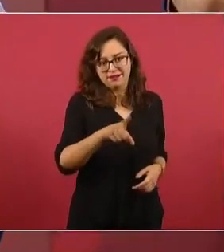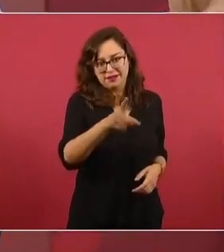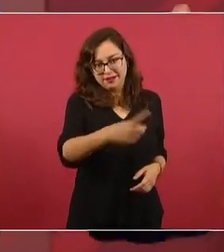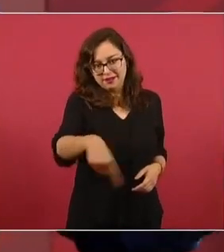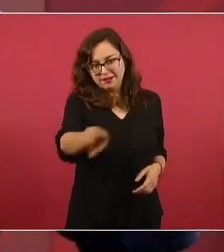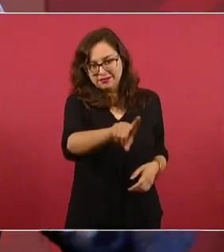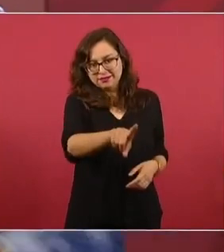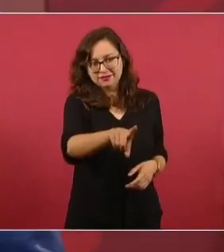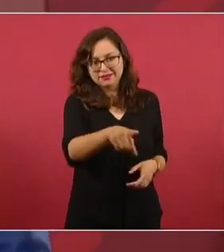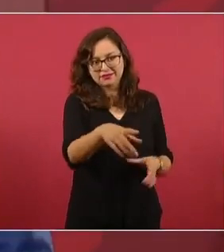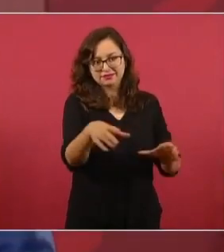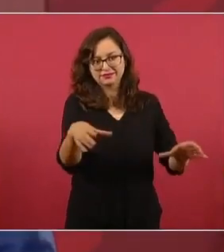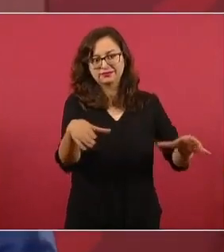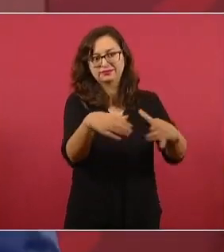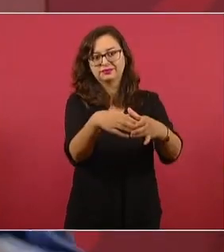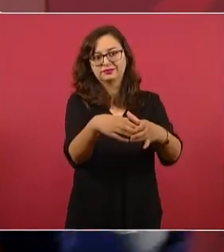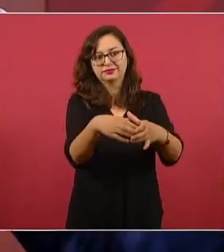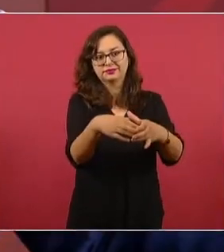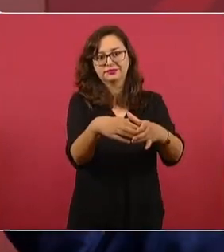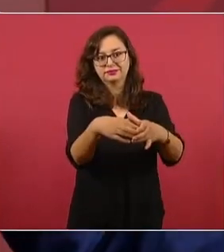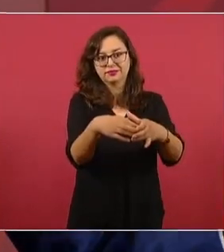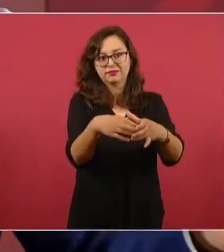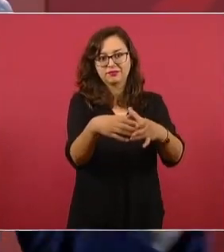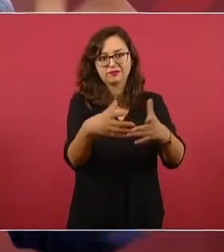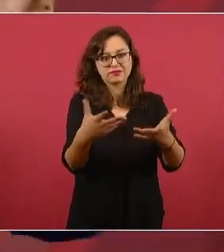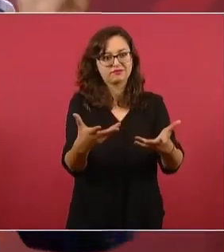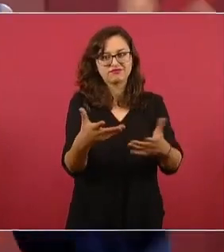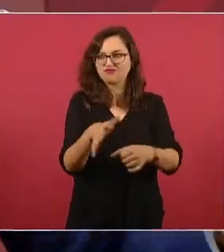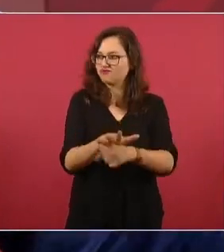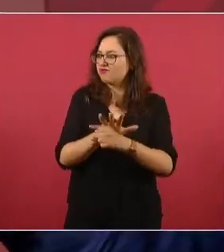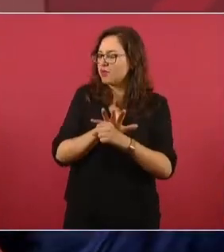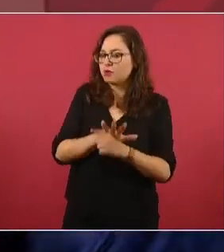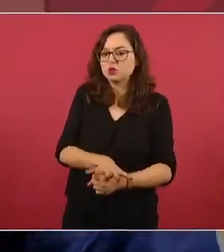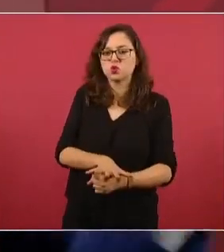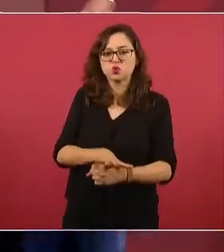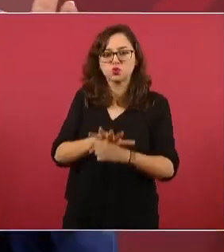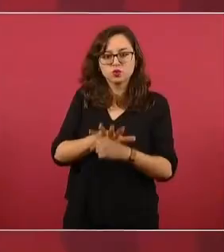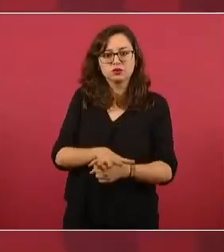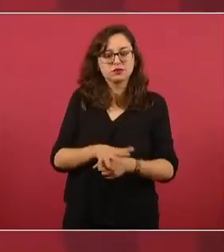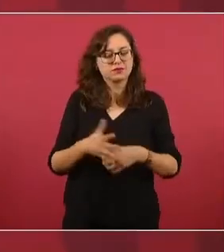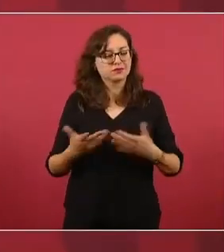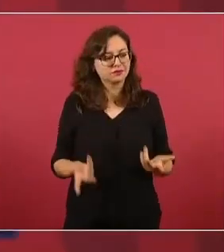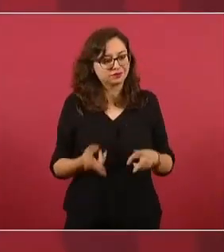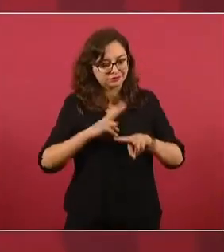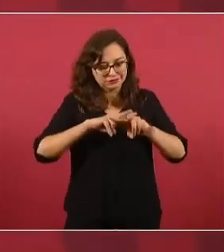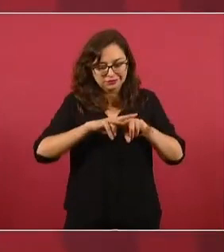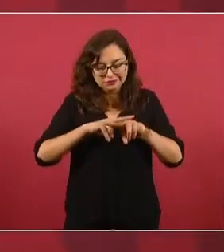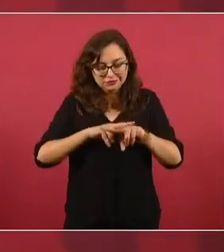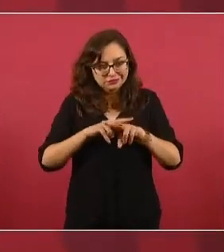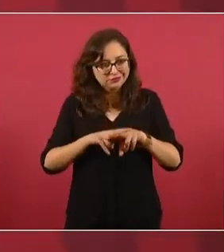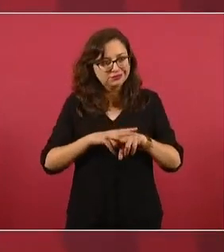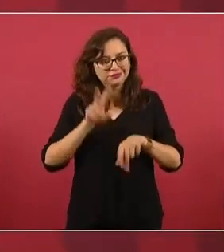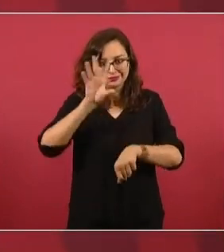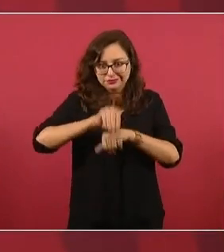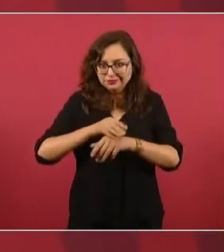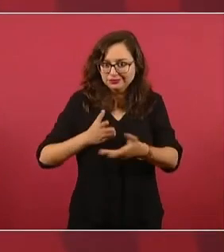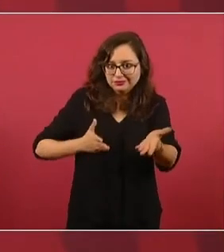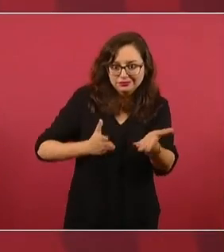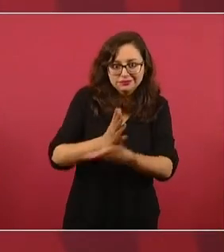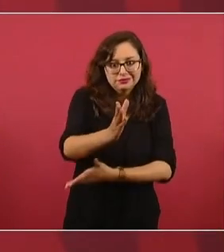por la circunstancia de que necesitamos pues terminar con una obra pública